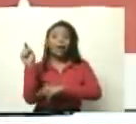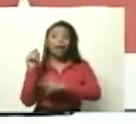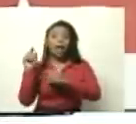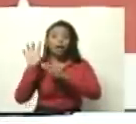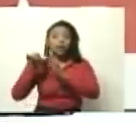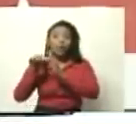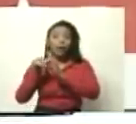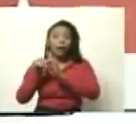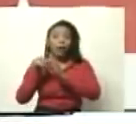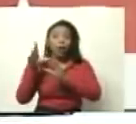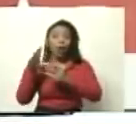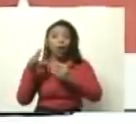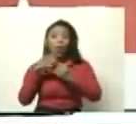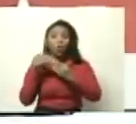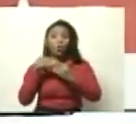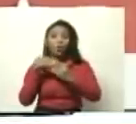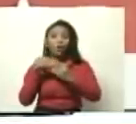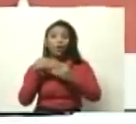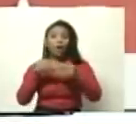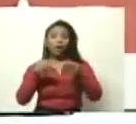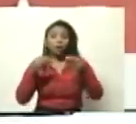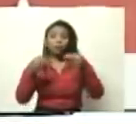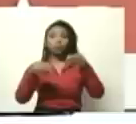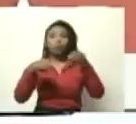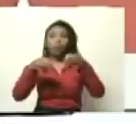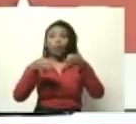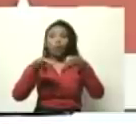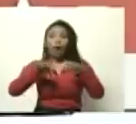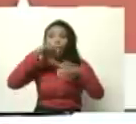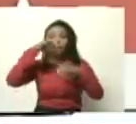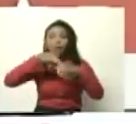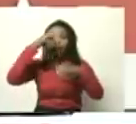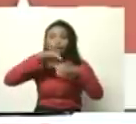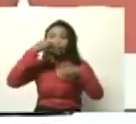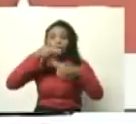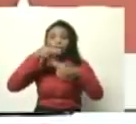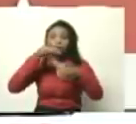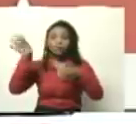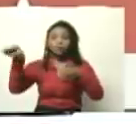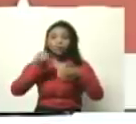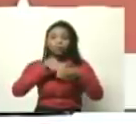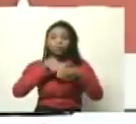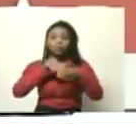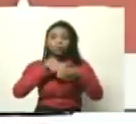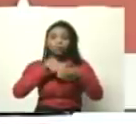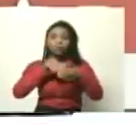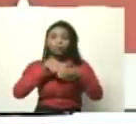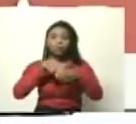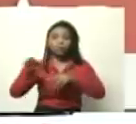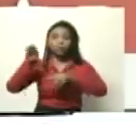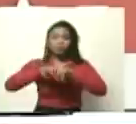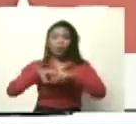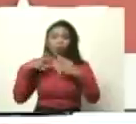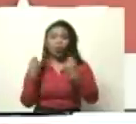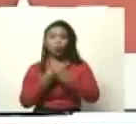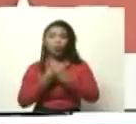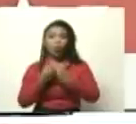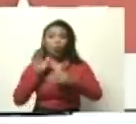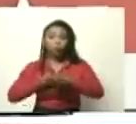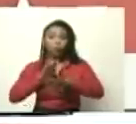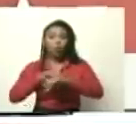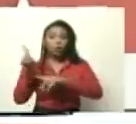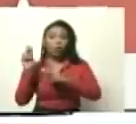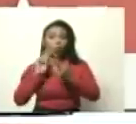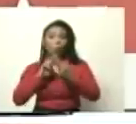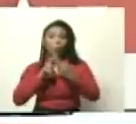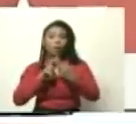doritos del... Los doritos no, con la bolsa de chuchería de... Estaban sentados al lado. Eso, por eso era que lo